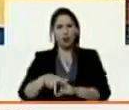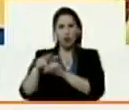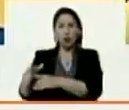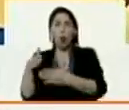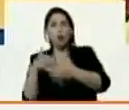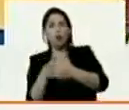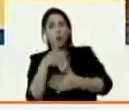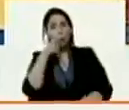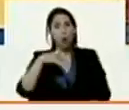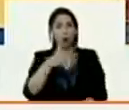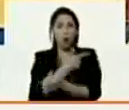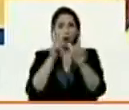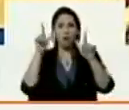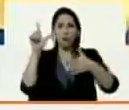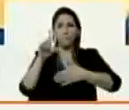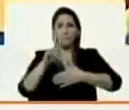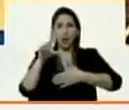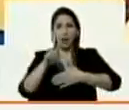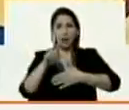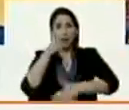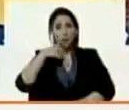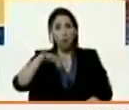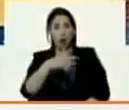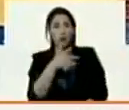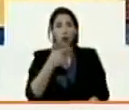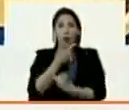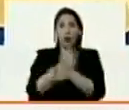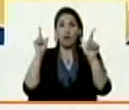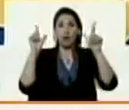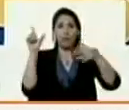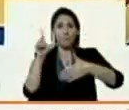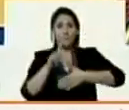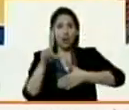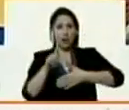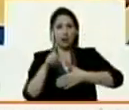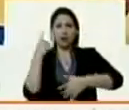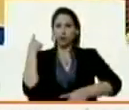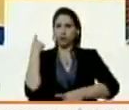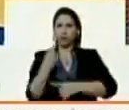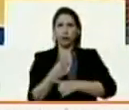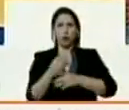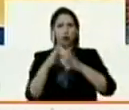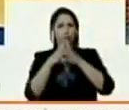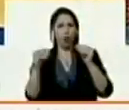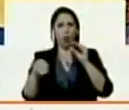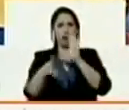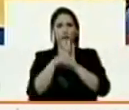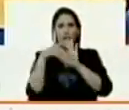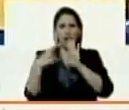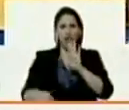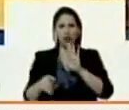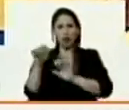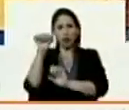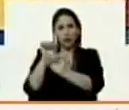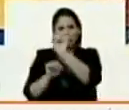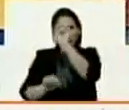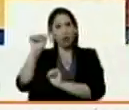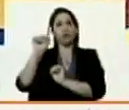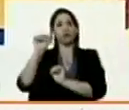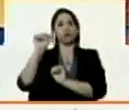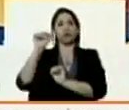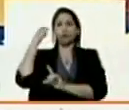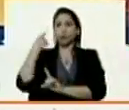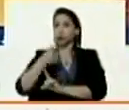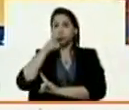América. Y los pueblos libres de América están en todo su derecho de defenderse. Los